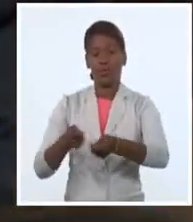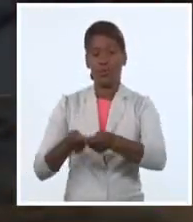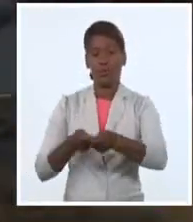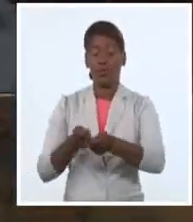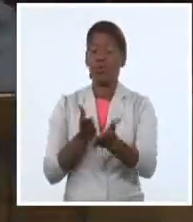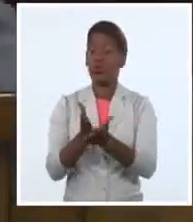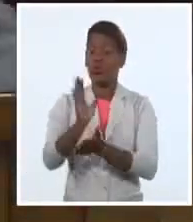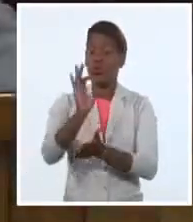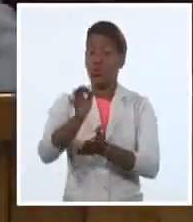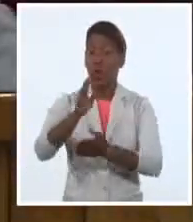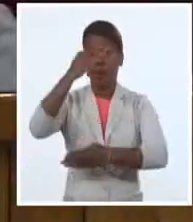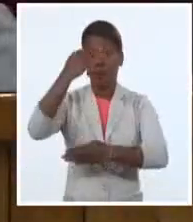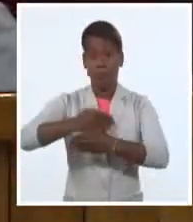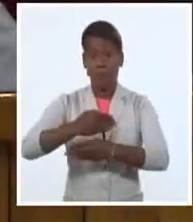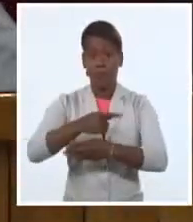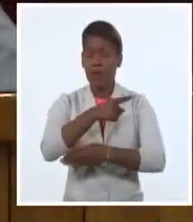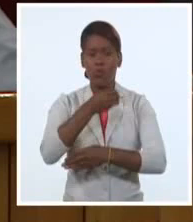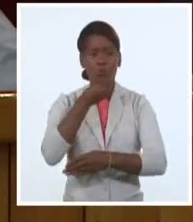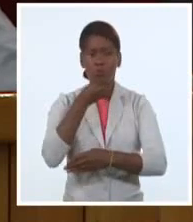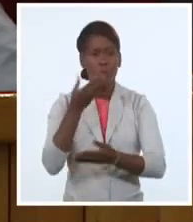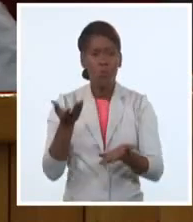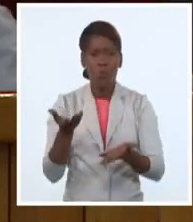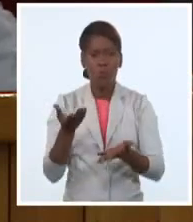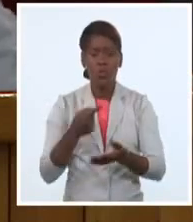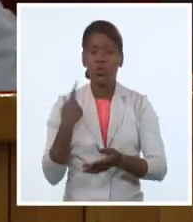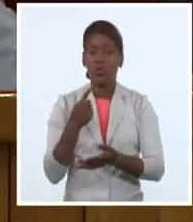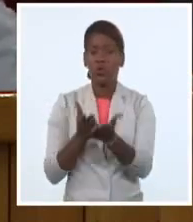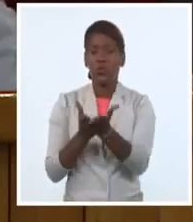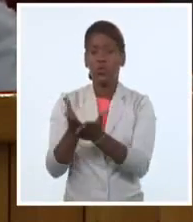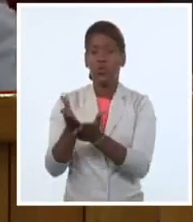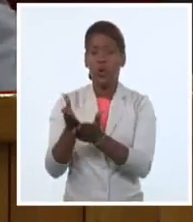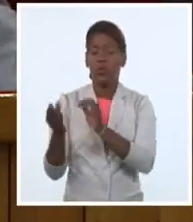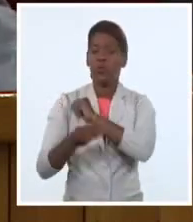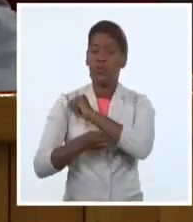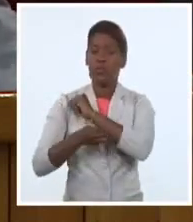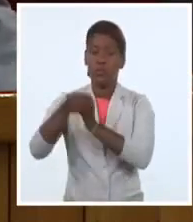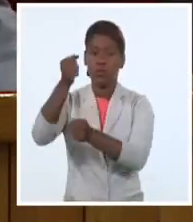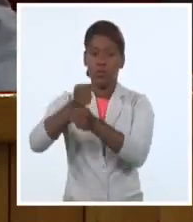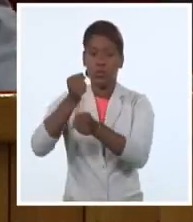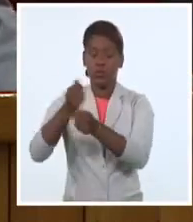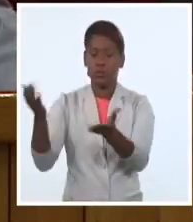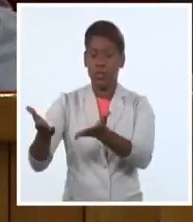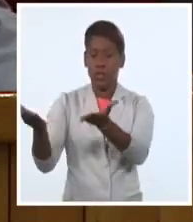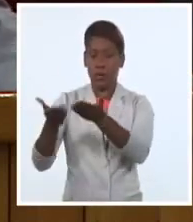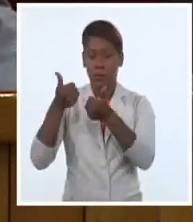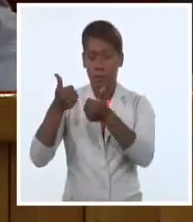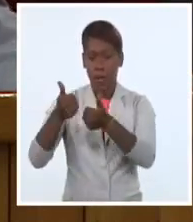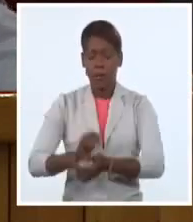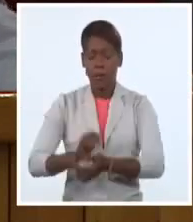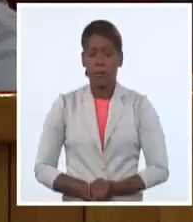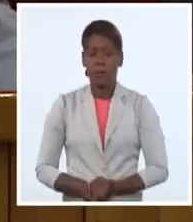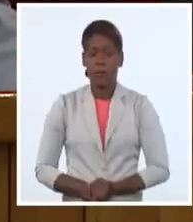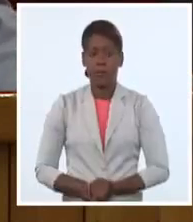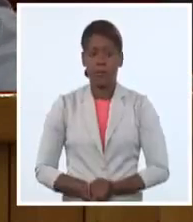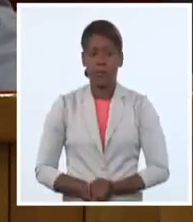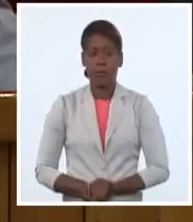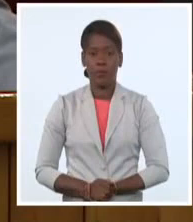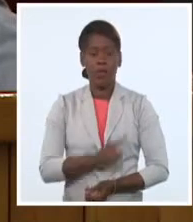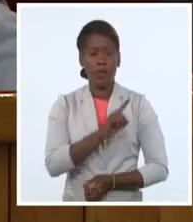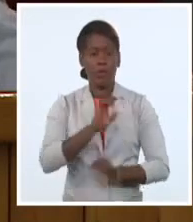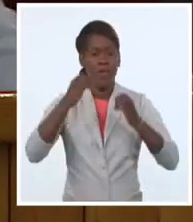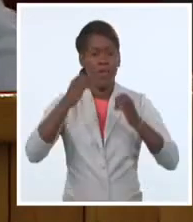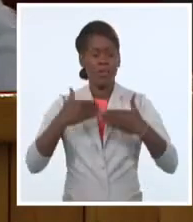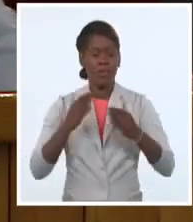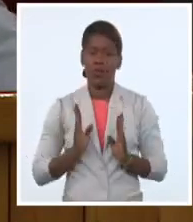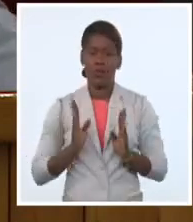dañe, cuánto erosione la fe de un pueblo en sus propias fuerzas. Por muy inverosímil e inmoral que parezca, ese es